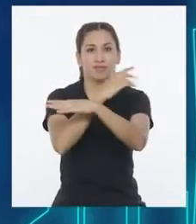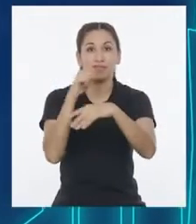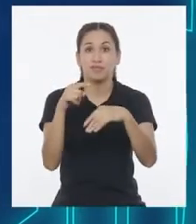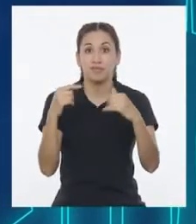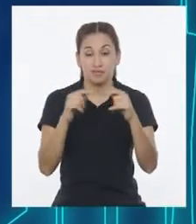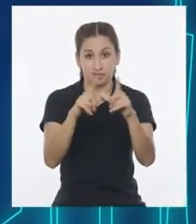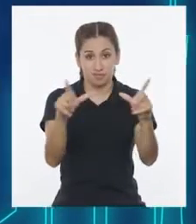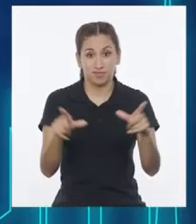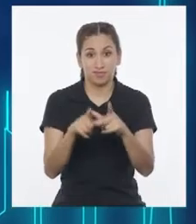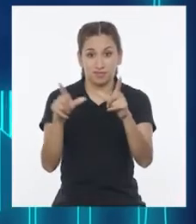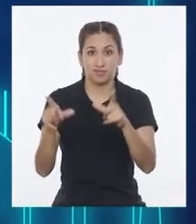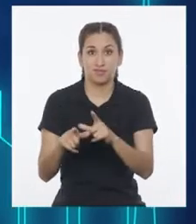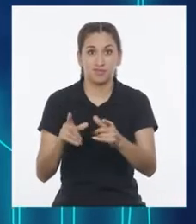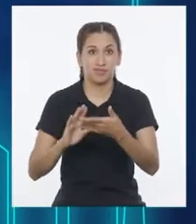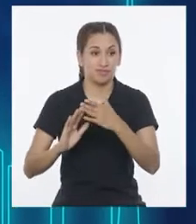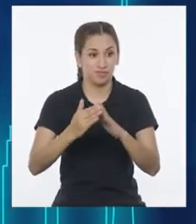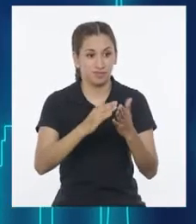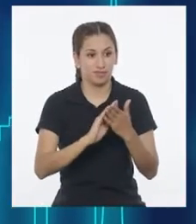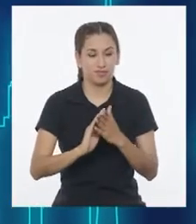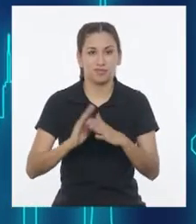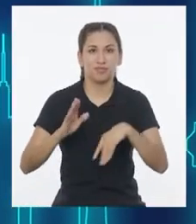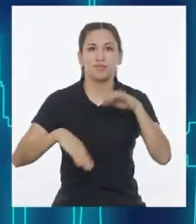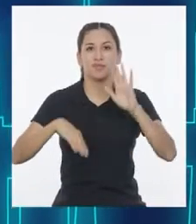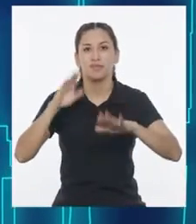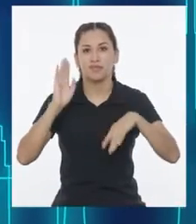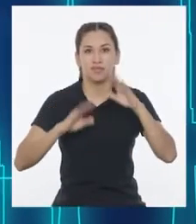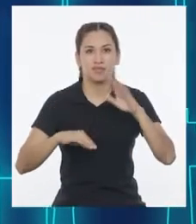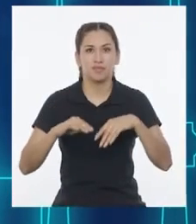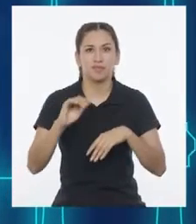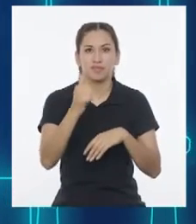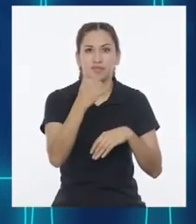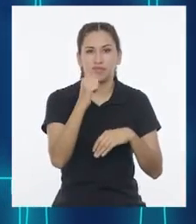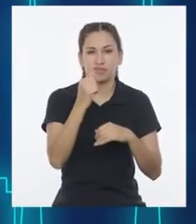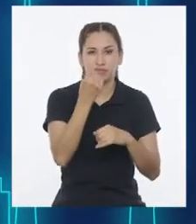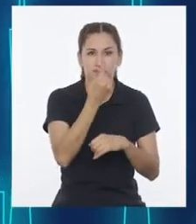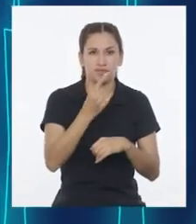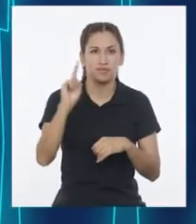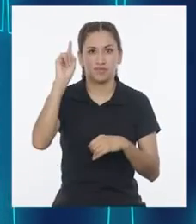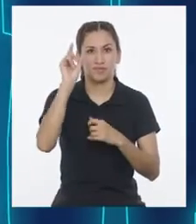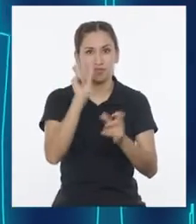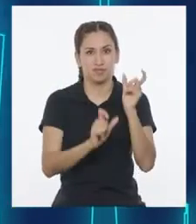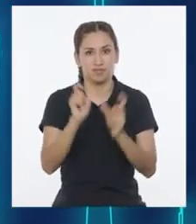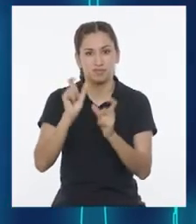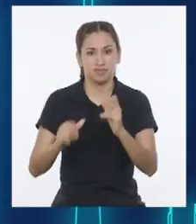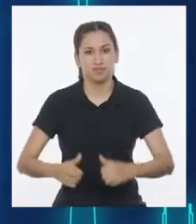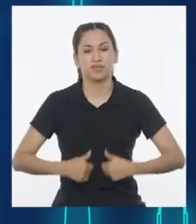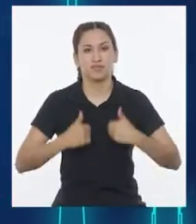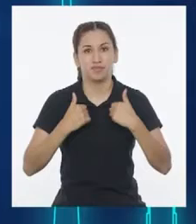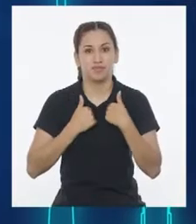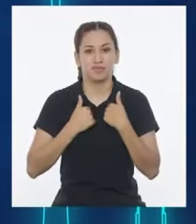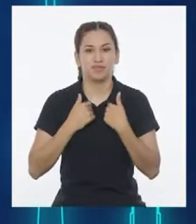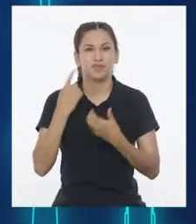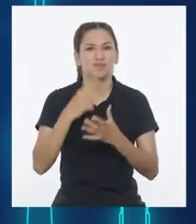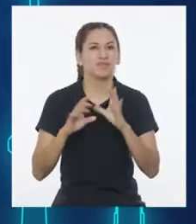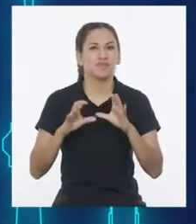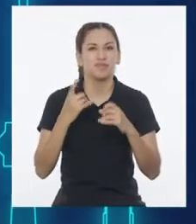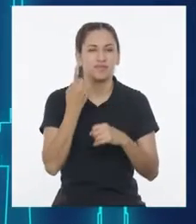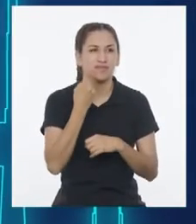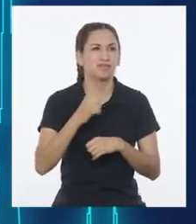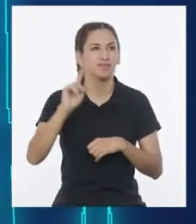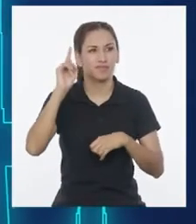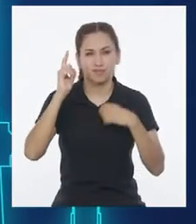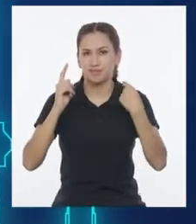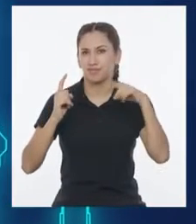Al lado de estas ciudades, cuya población llega a veces a 10 millones de habitantes, ¿qué eran